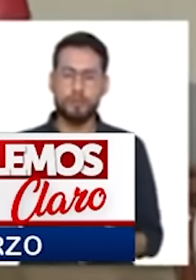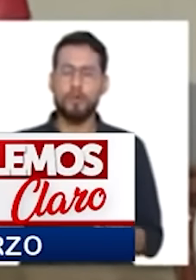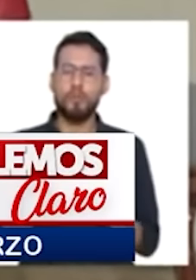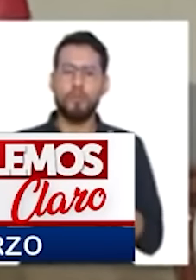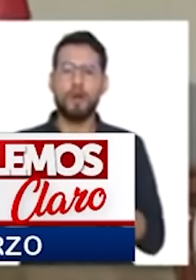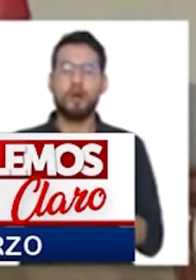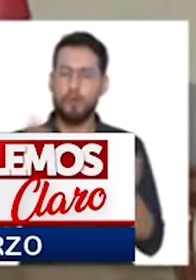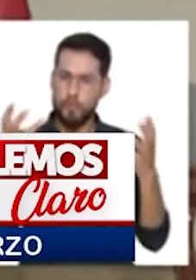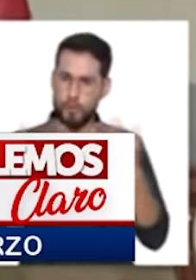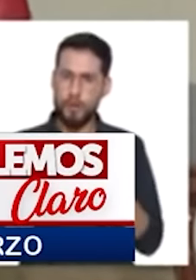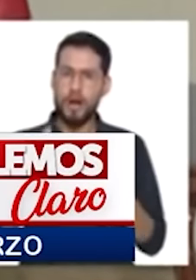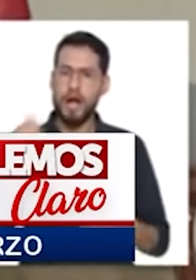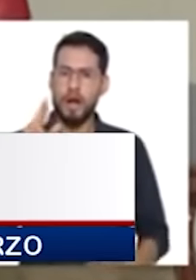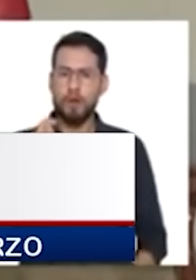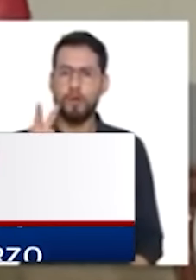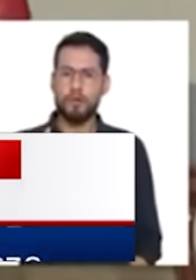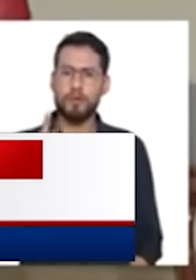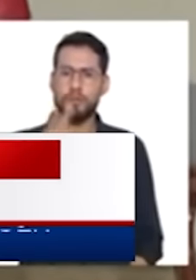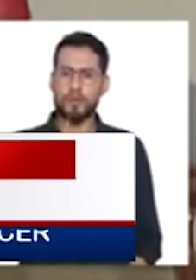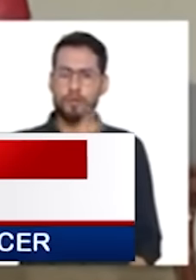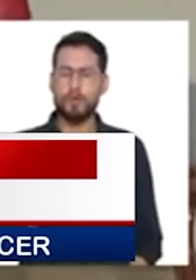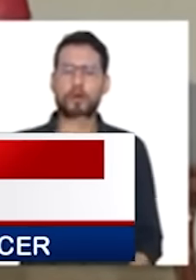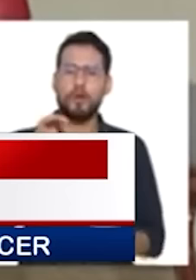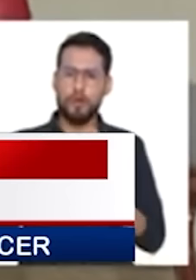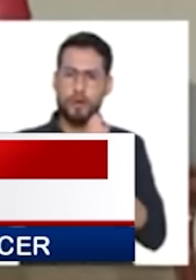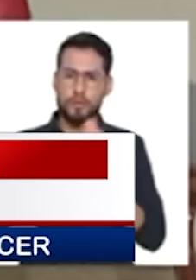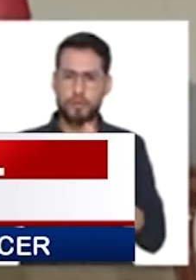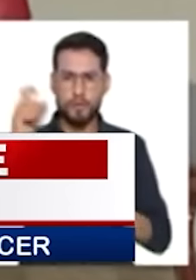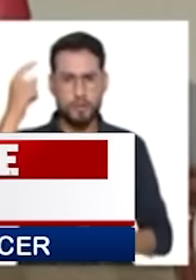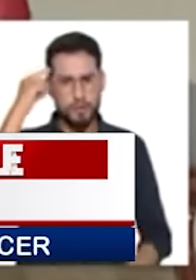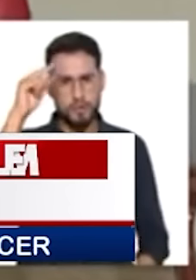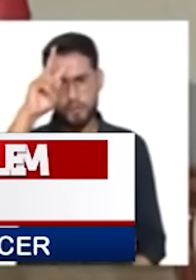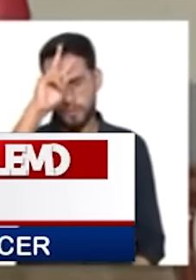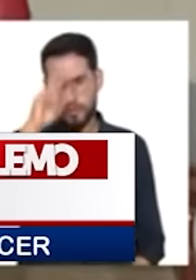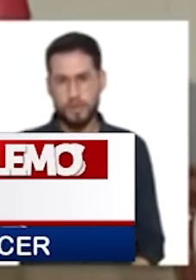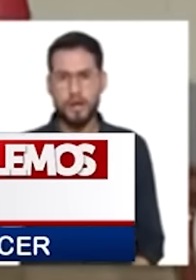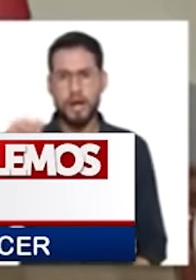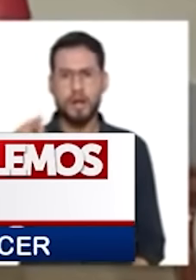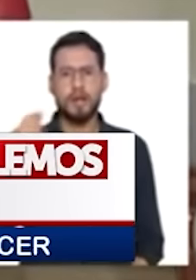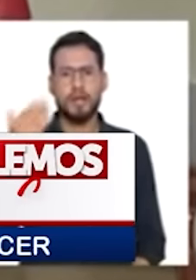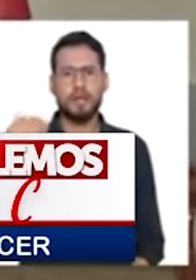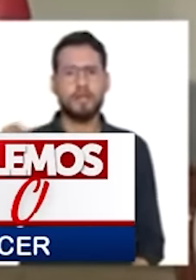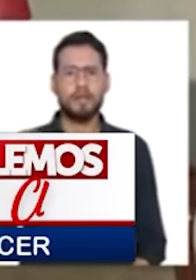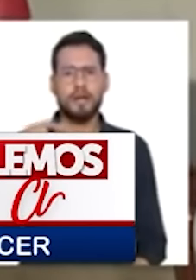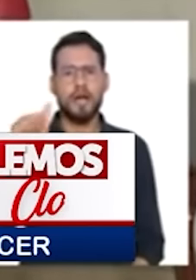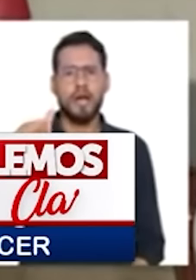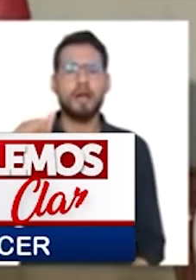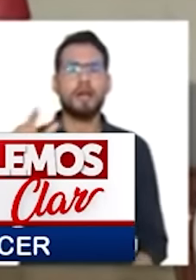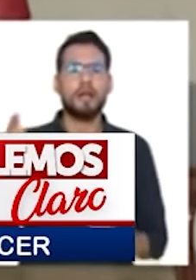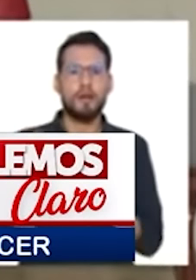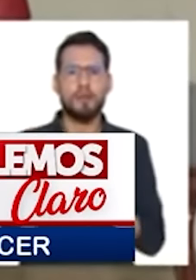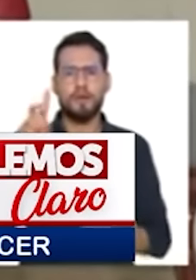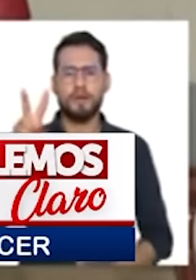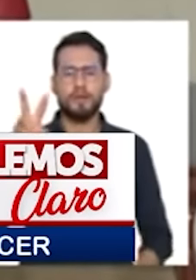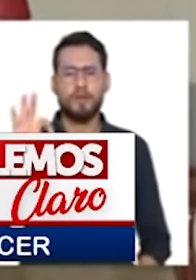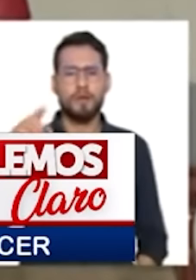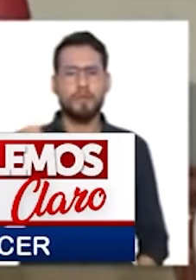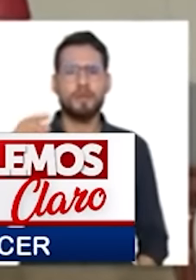emprendidas desde el Ministerio de ahora aparece en